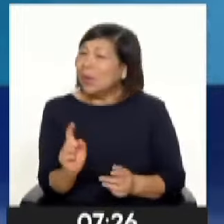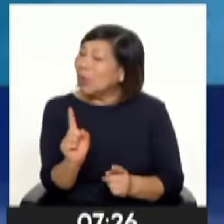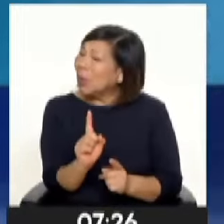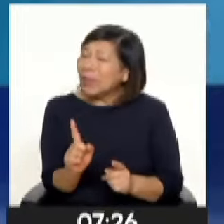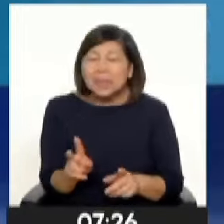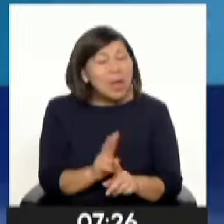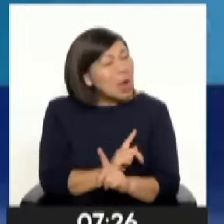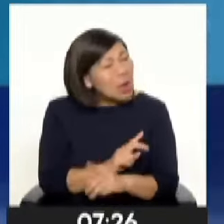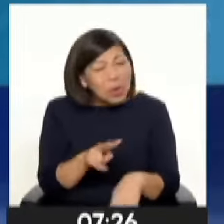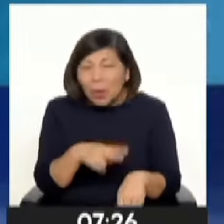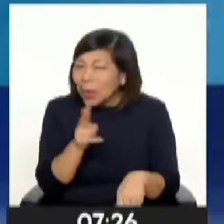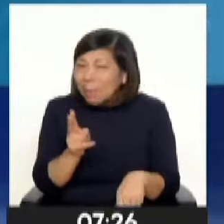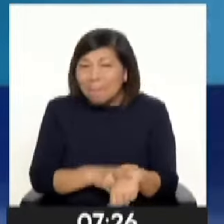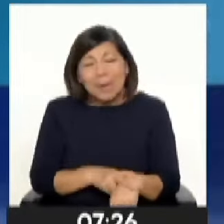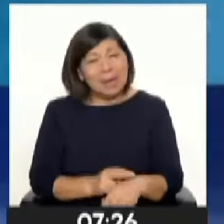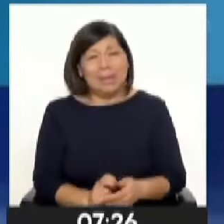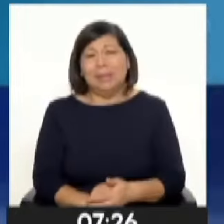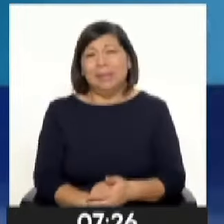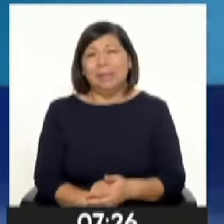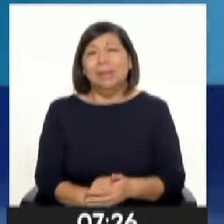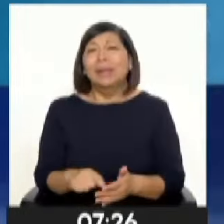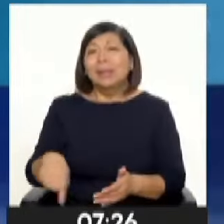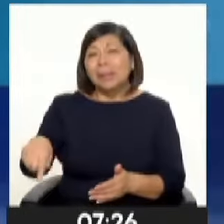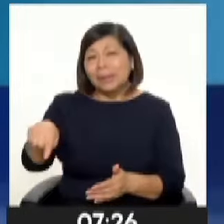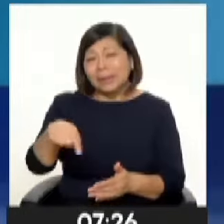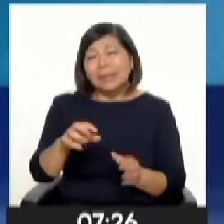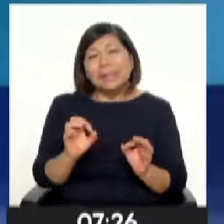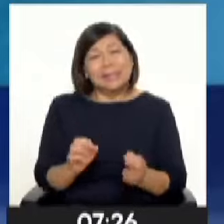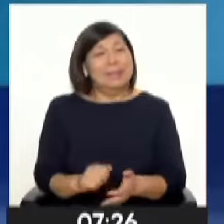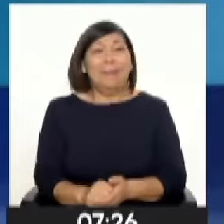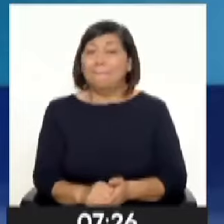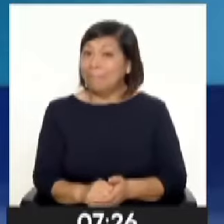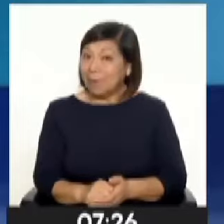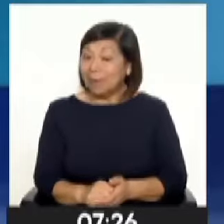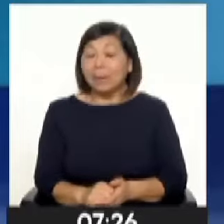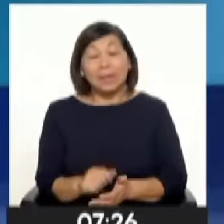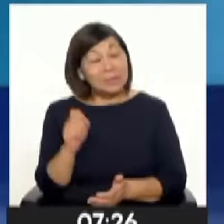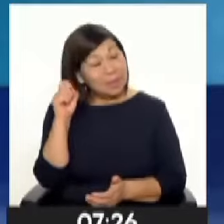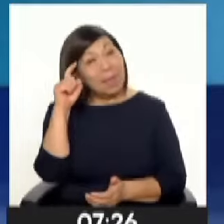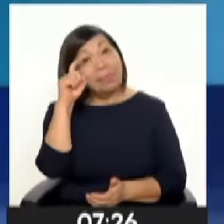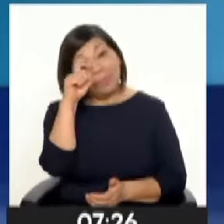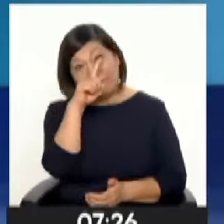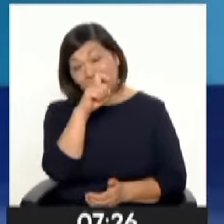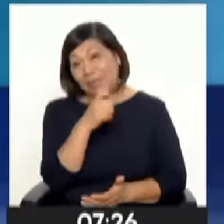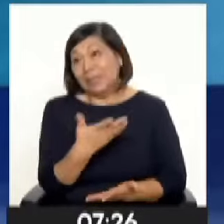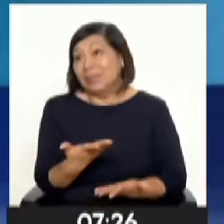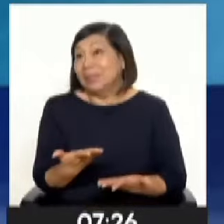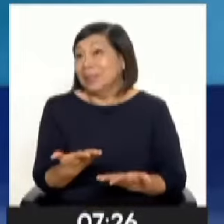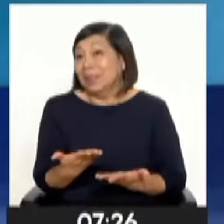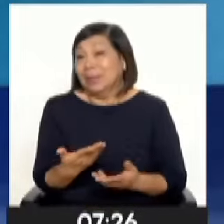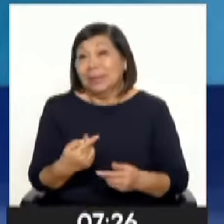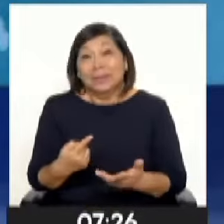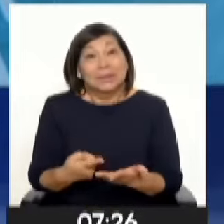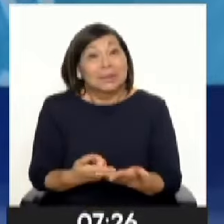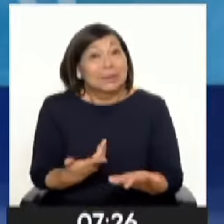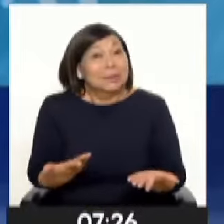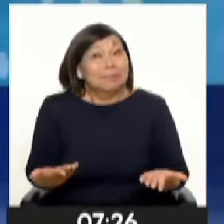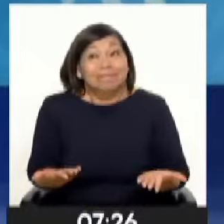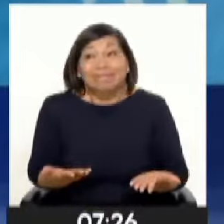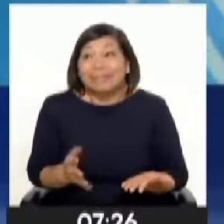es teórico. Esto sucede en las sociedades donde se liberaliza. Por eso que es muy complejo, no puede ser una discusión